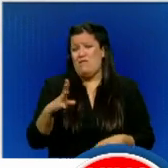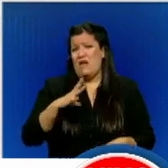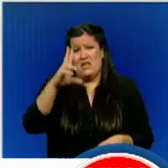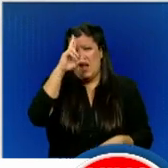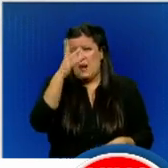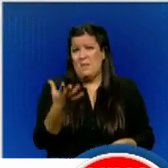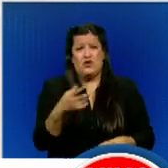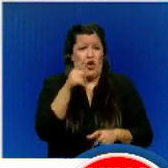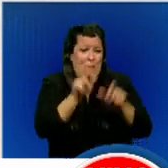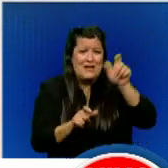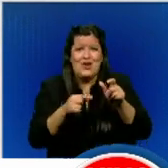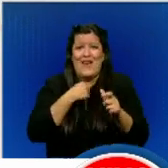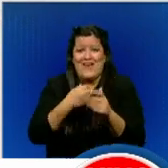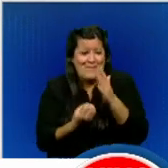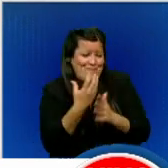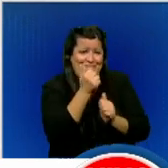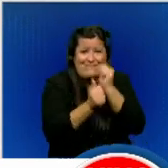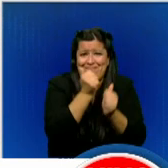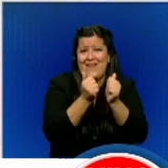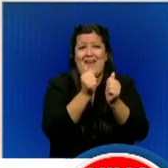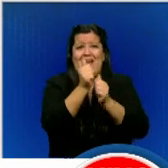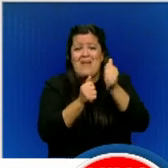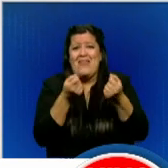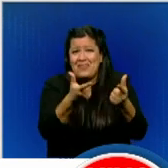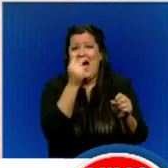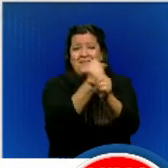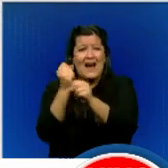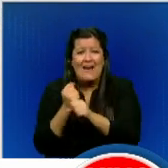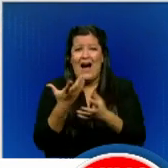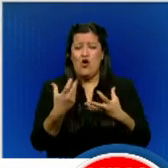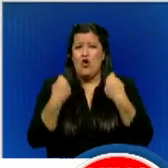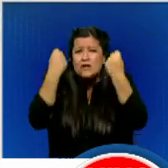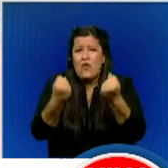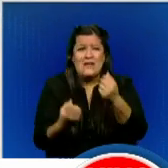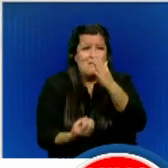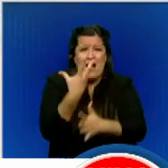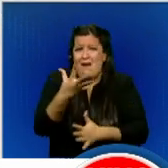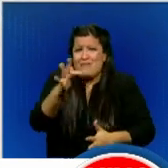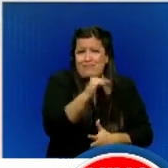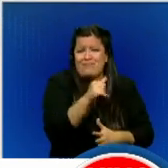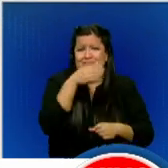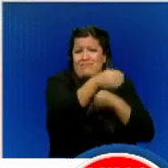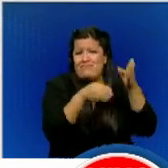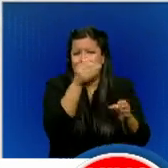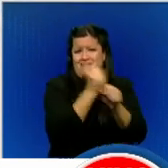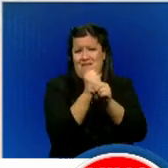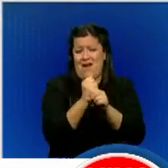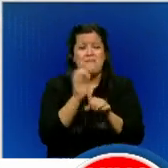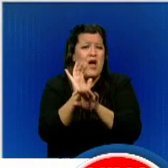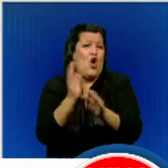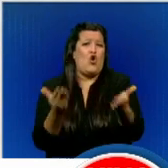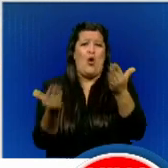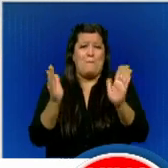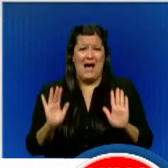los emprendedores a los empresarios pymes que dan trabajo que se esfuerzan todas las mañanas una sola comparación